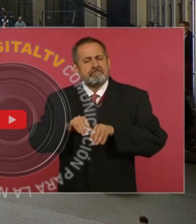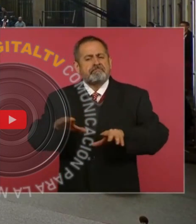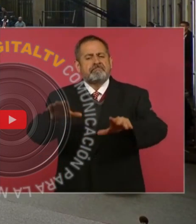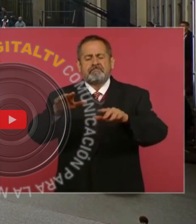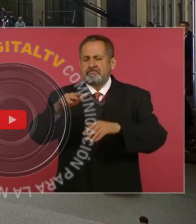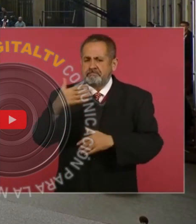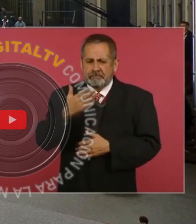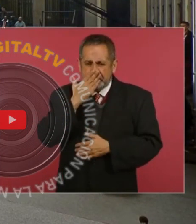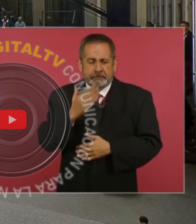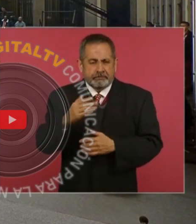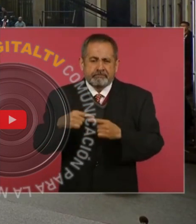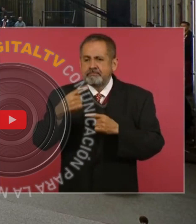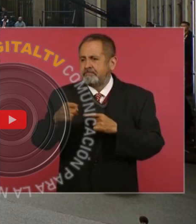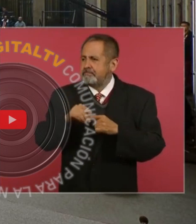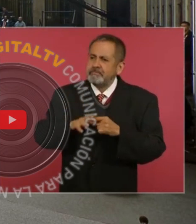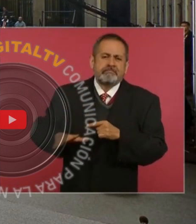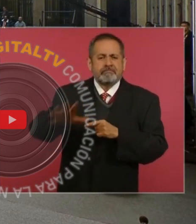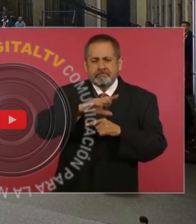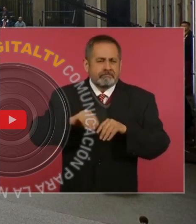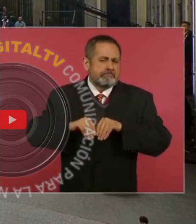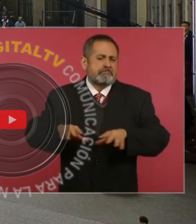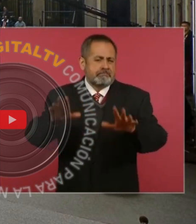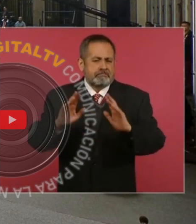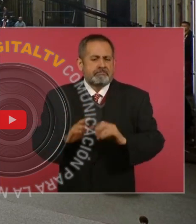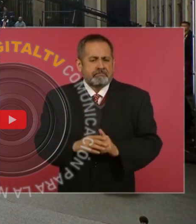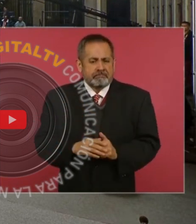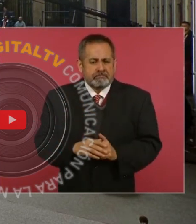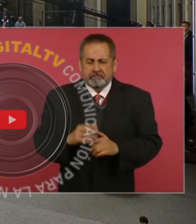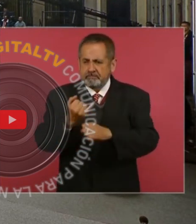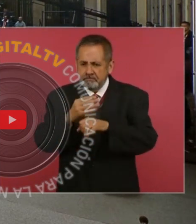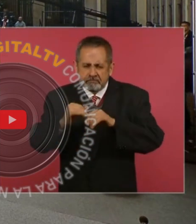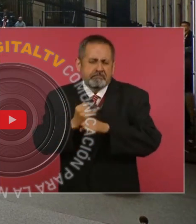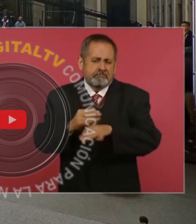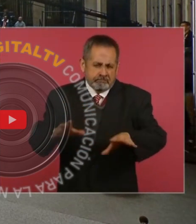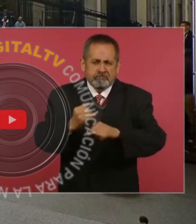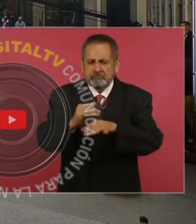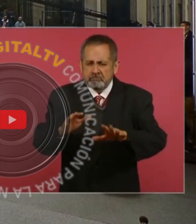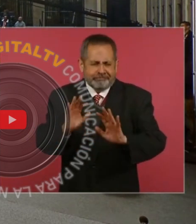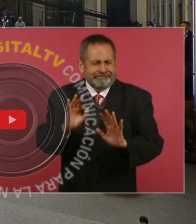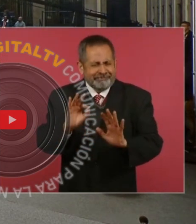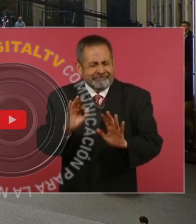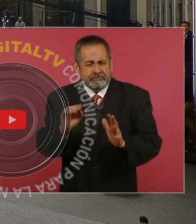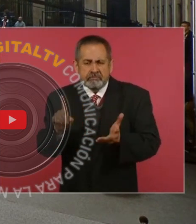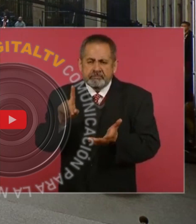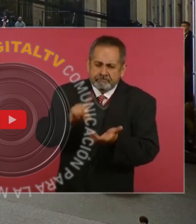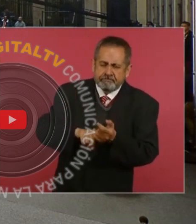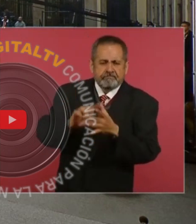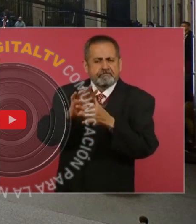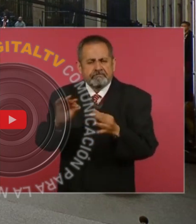expresarse, vaya no solo dando información fundamental, sino